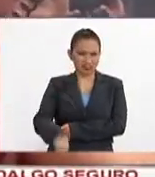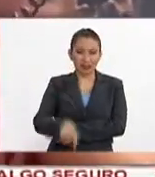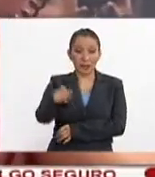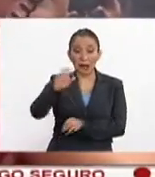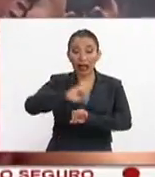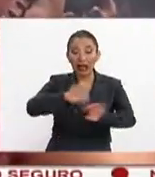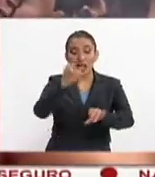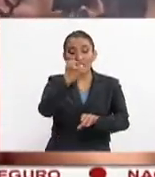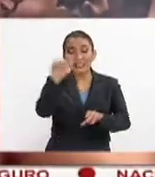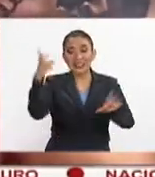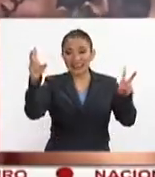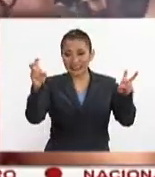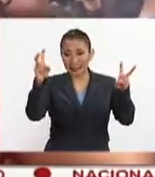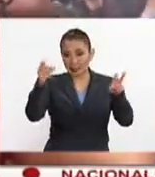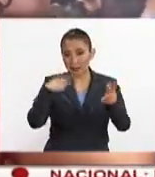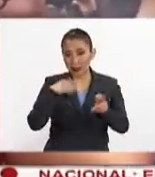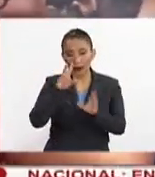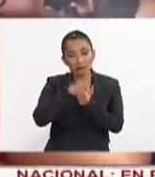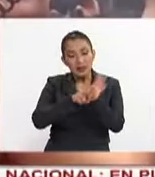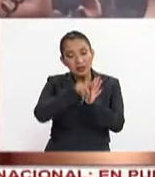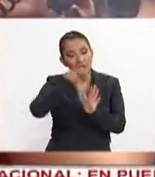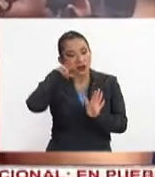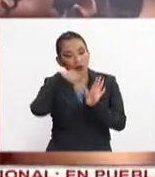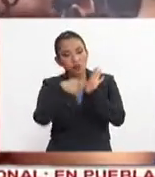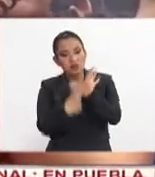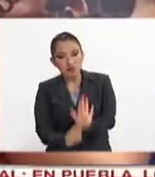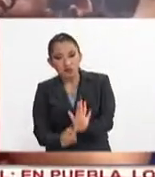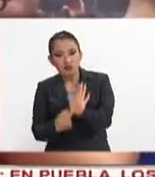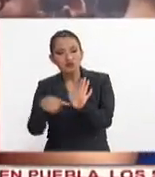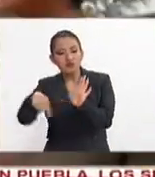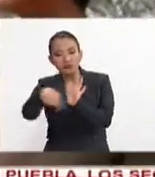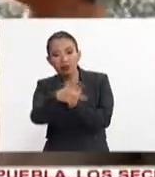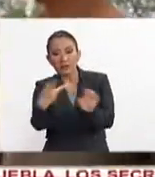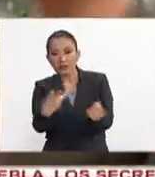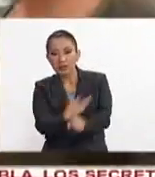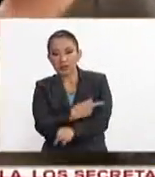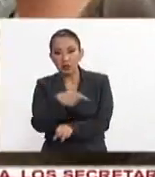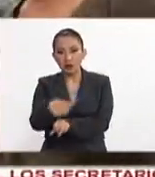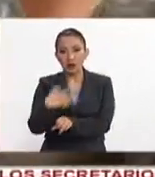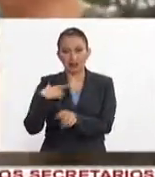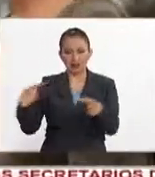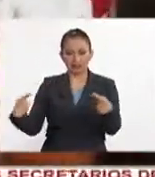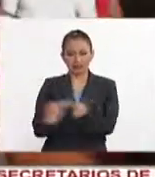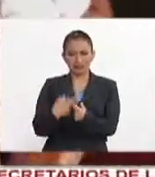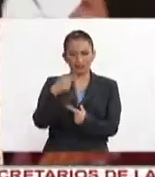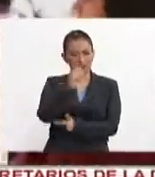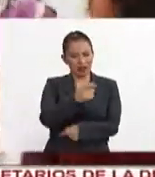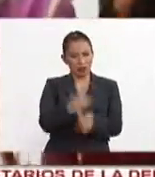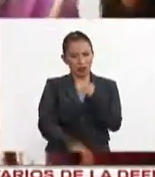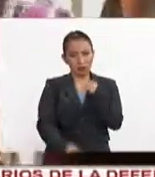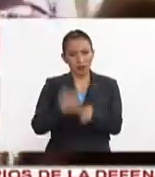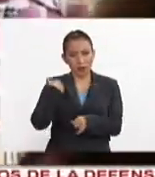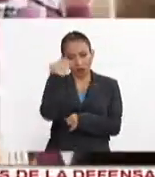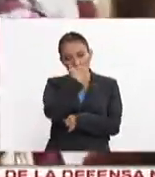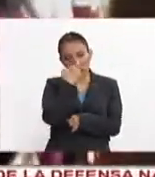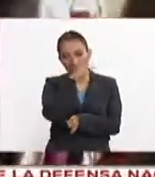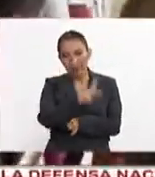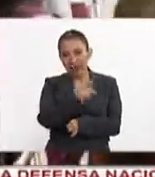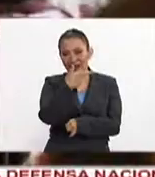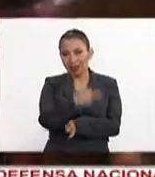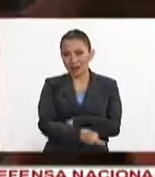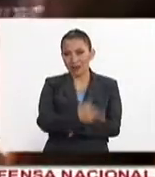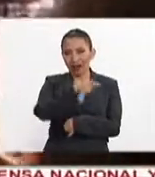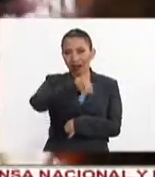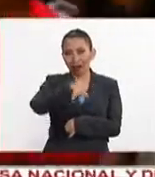Para esclarecer este caso, dieron a conocer un video recreación de los hechos que contradice la conclusión de los peritajes de la